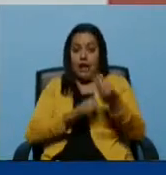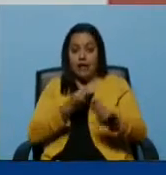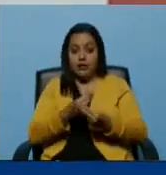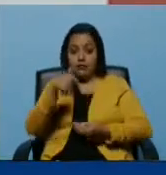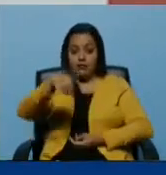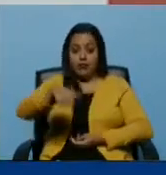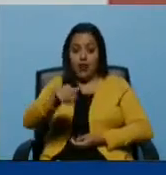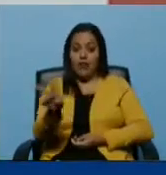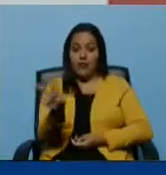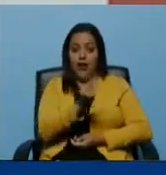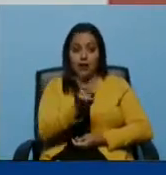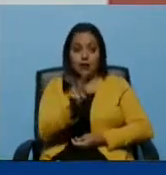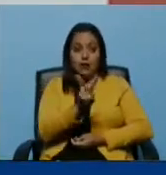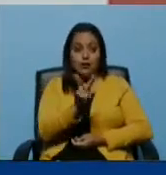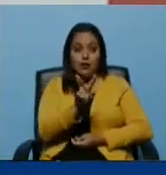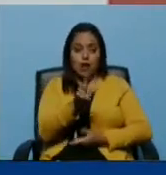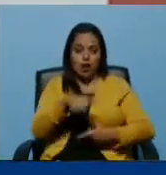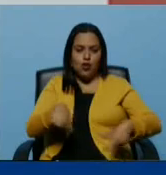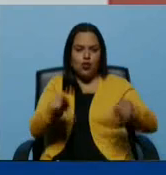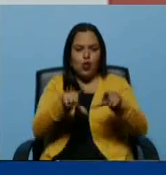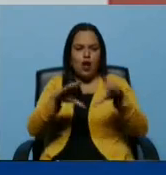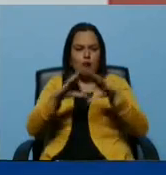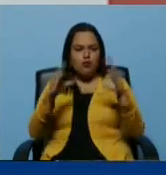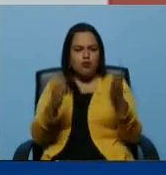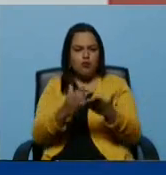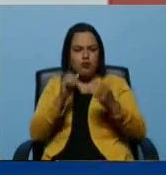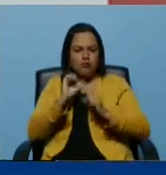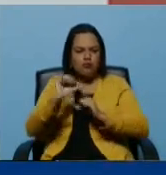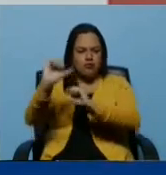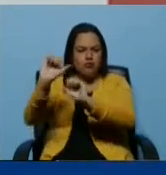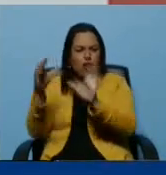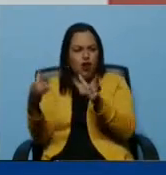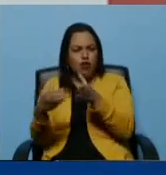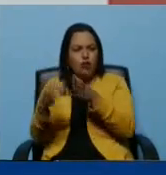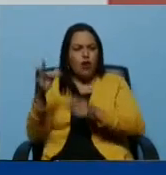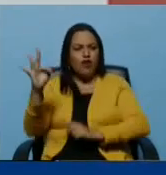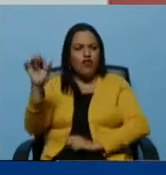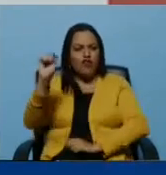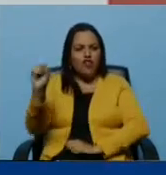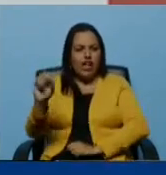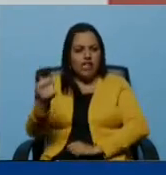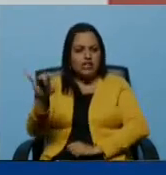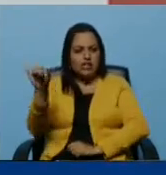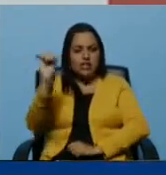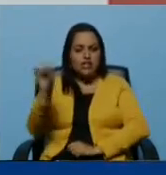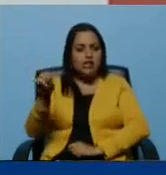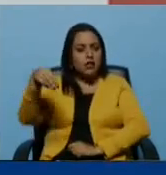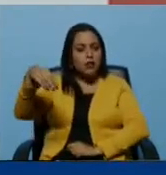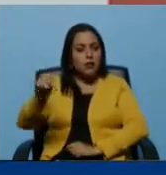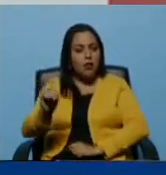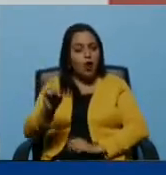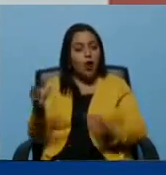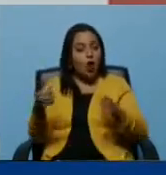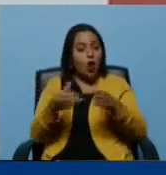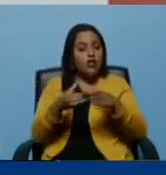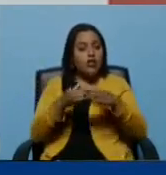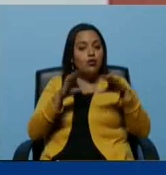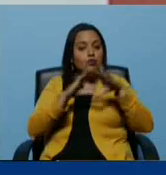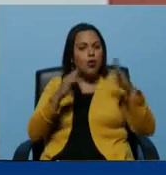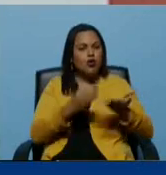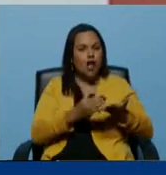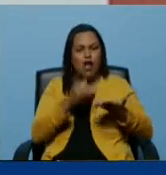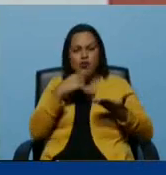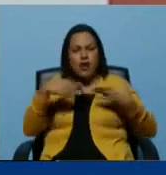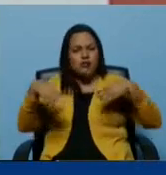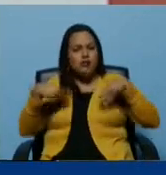en Venezuela, epicentro mundial de la lucha contra el fascismo, el gran Congreso Mundial contra el fascismo,